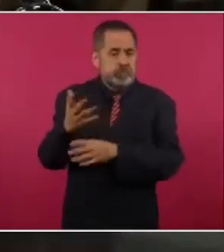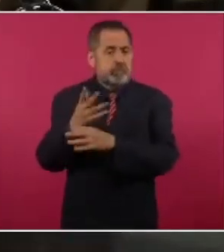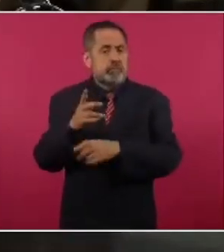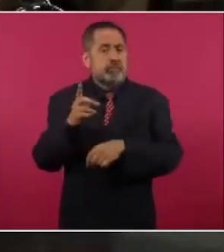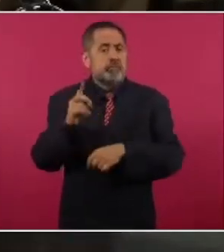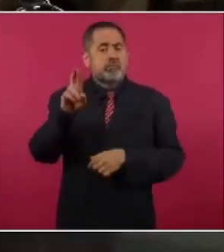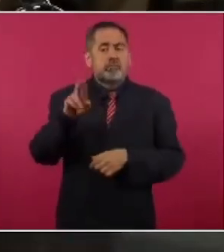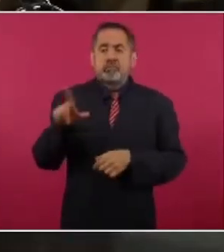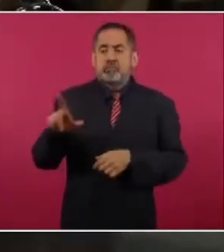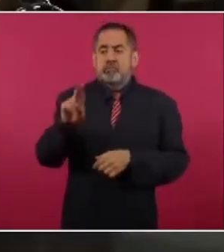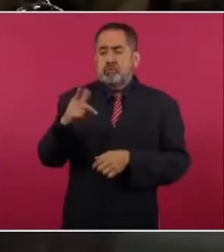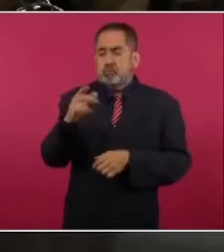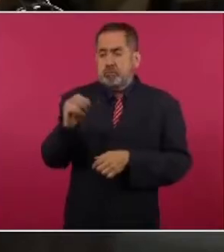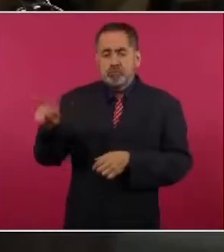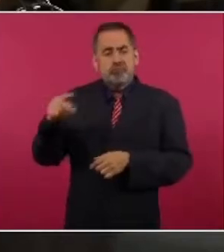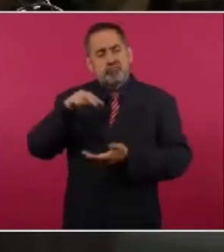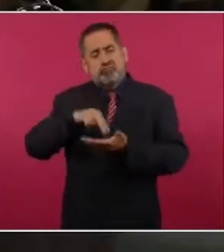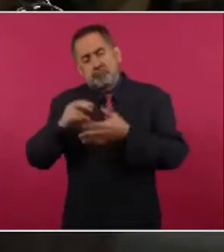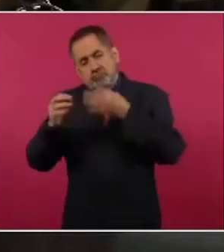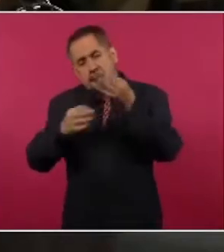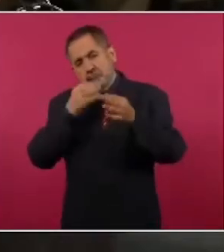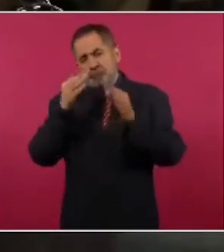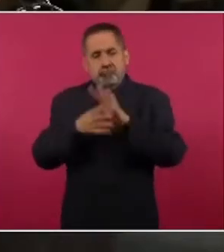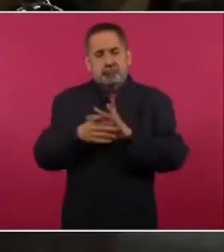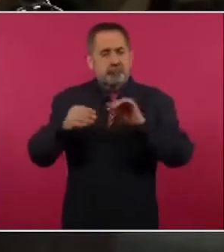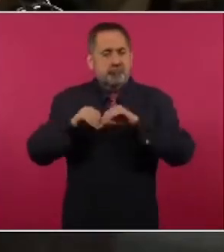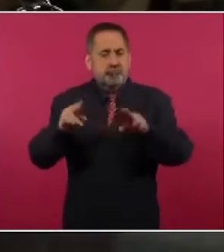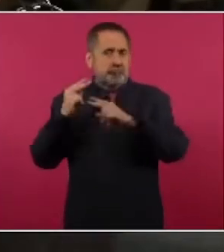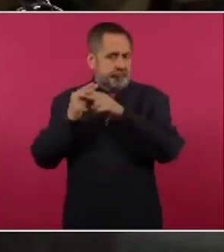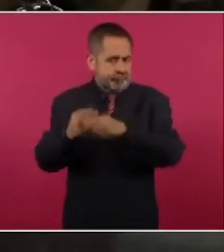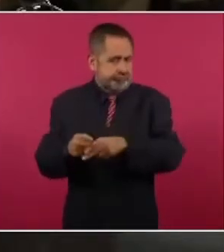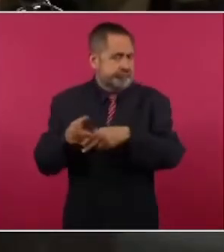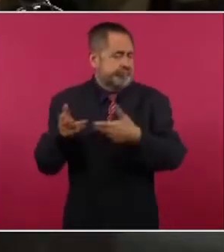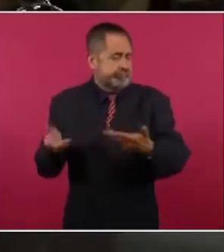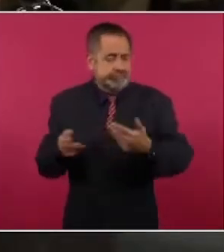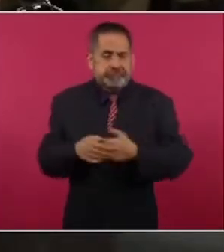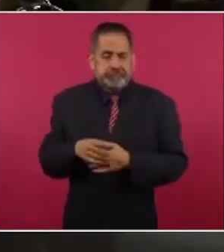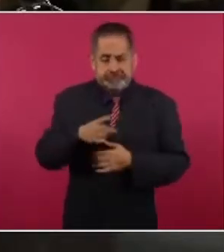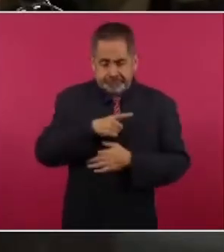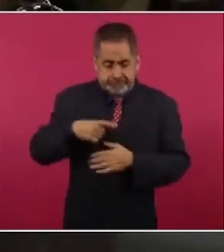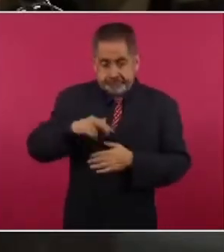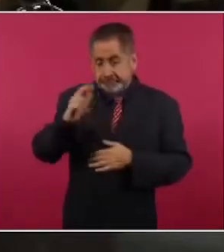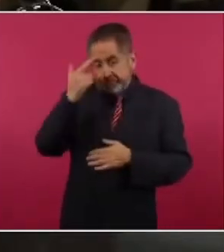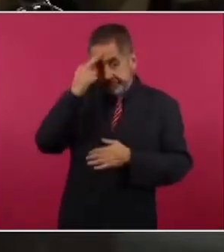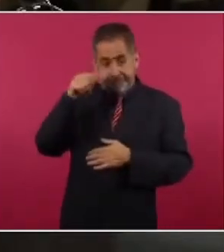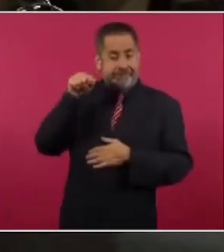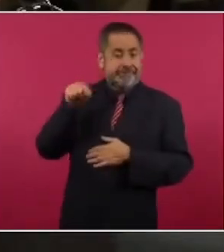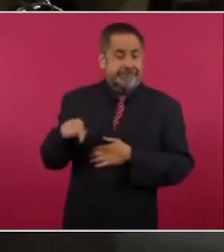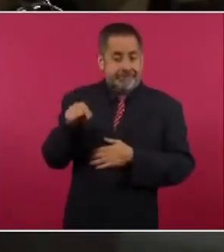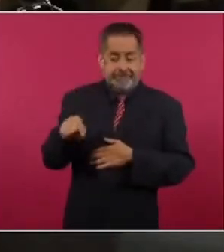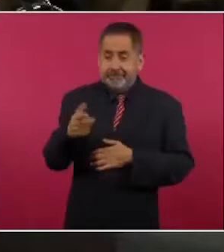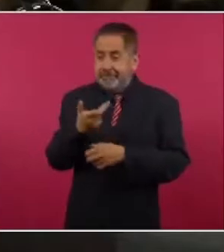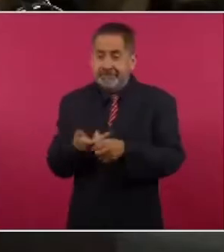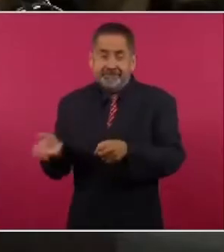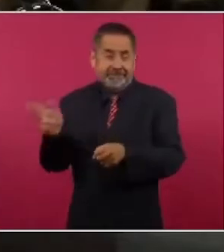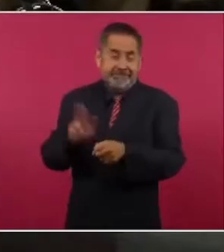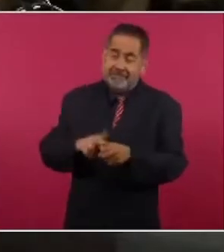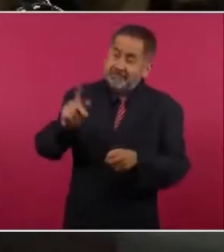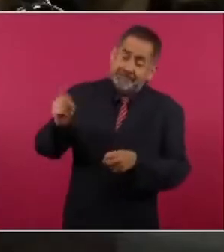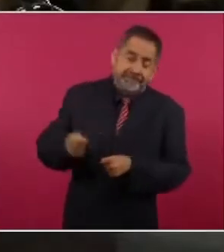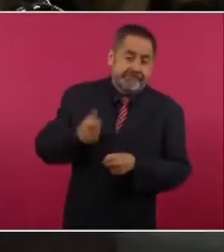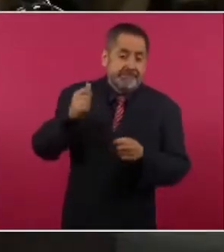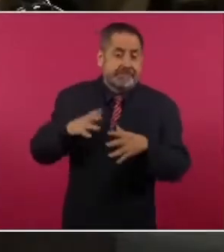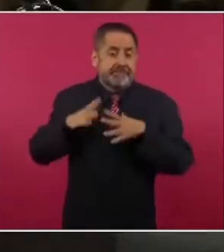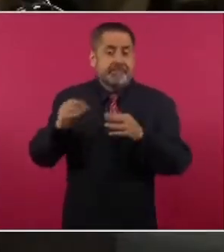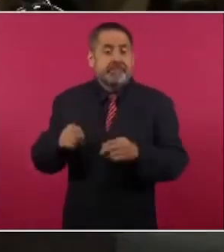Lugo durante su speech de aniversario que habría que recordar que este es uno de los primeros hospitales que atendió a